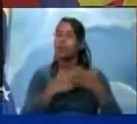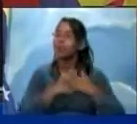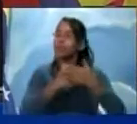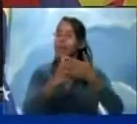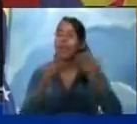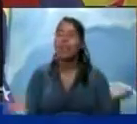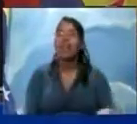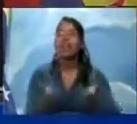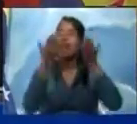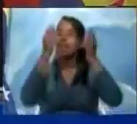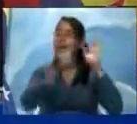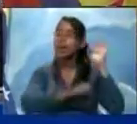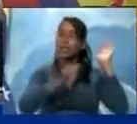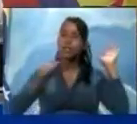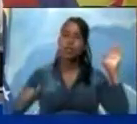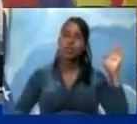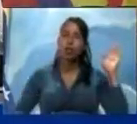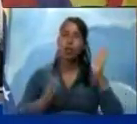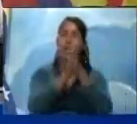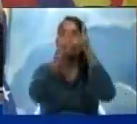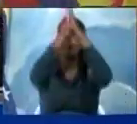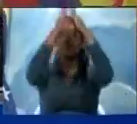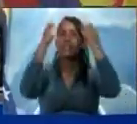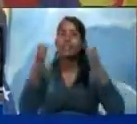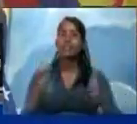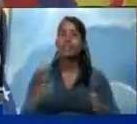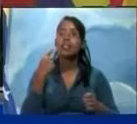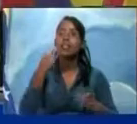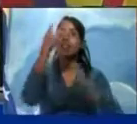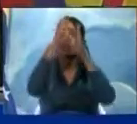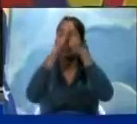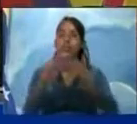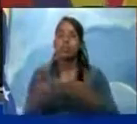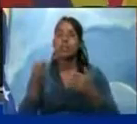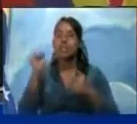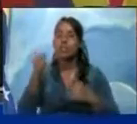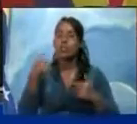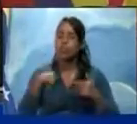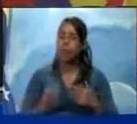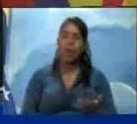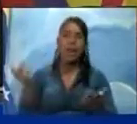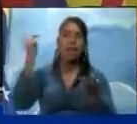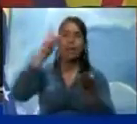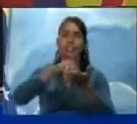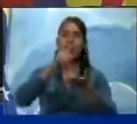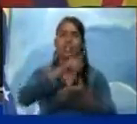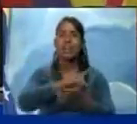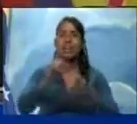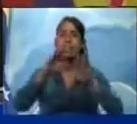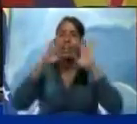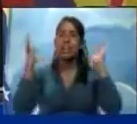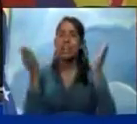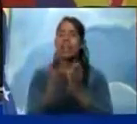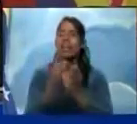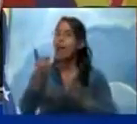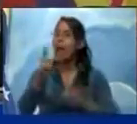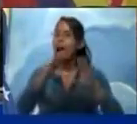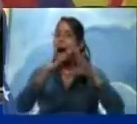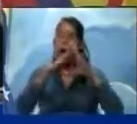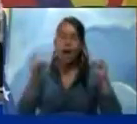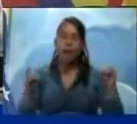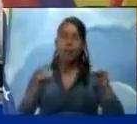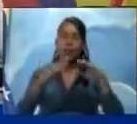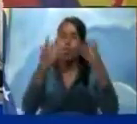levantar al Señor. El Señor dice en su palabra, si yo fuere levantado de la tierra, a